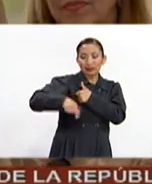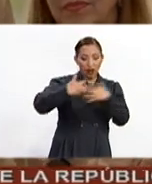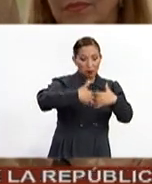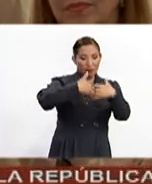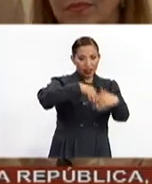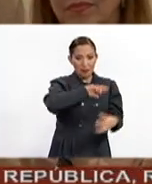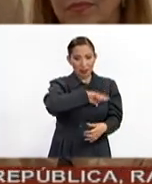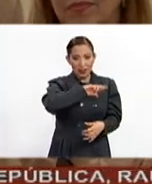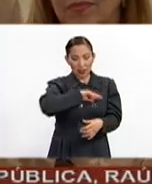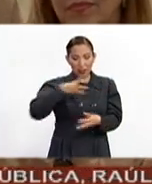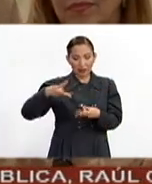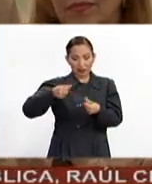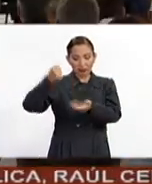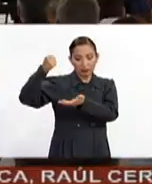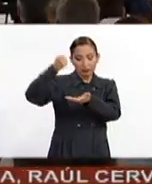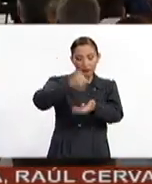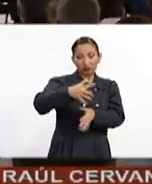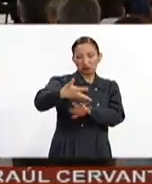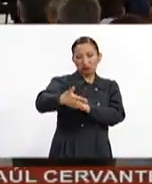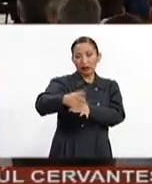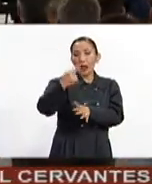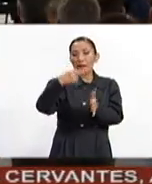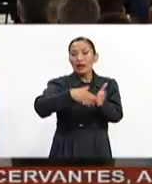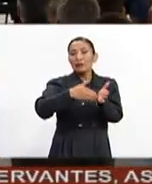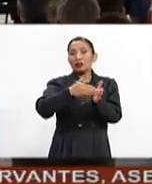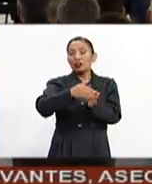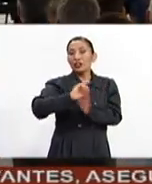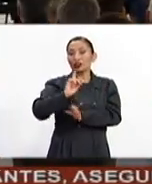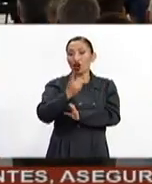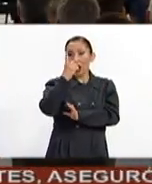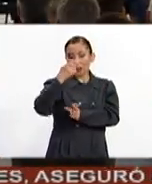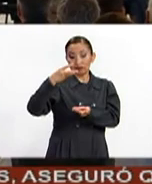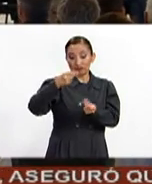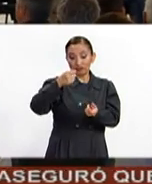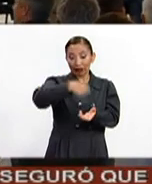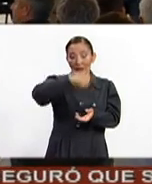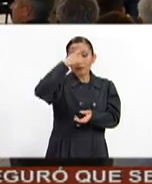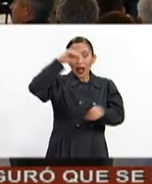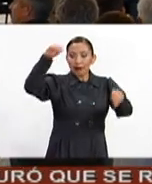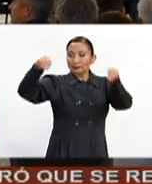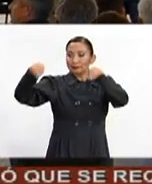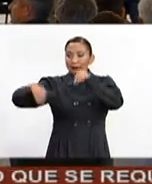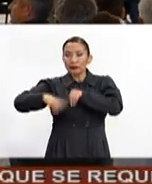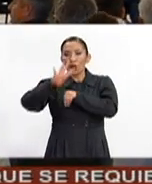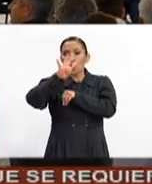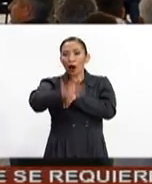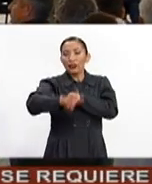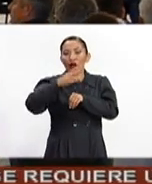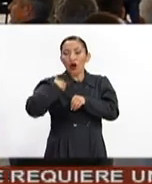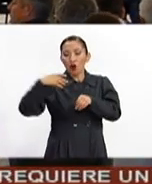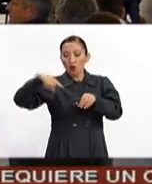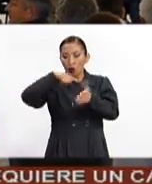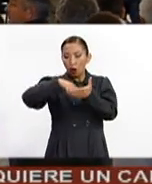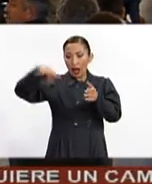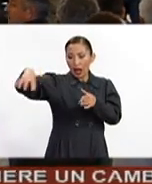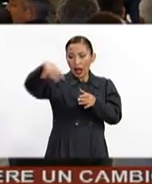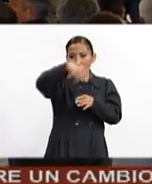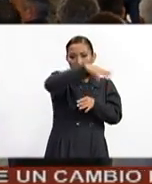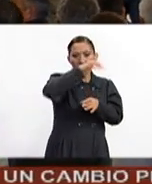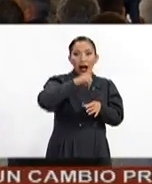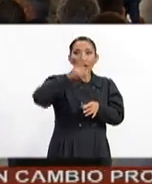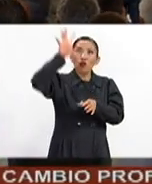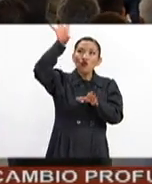compañías privadas invertirán poco más de 1.000 millones de dólares para instalar 4 plantas de generación